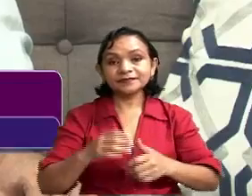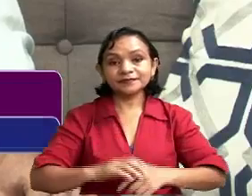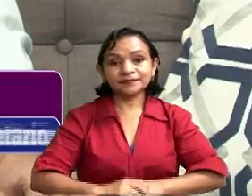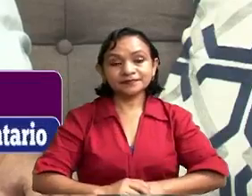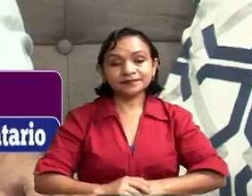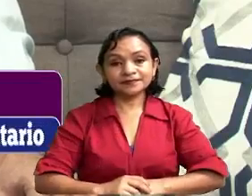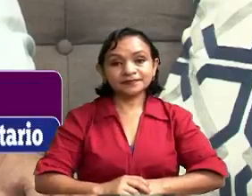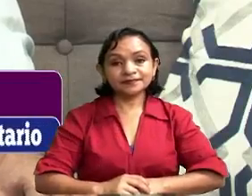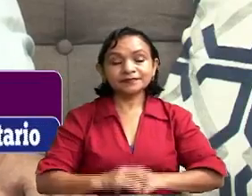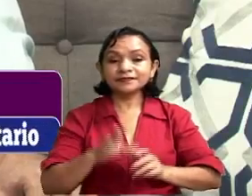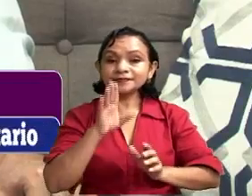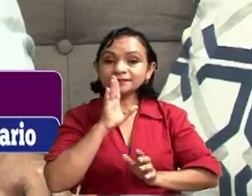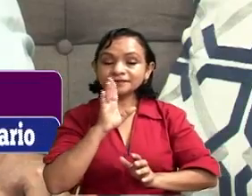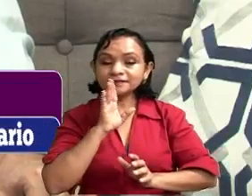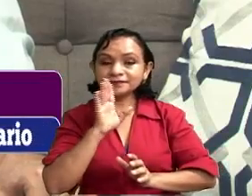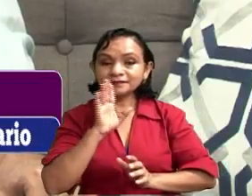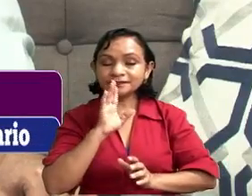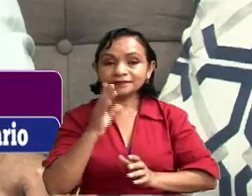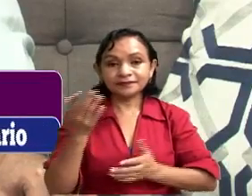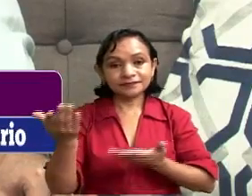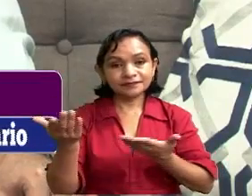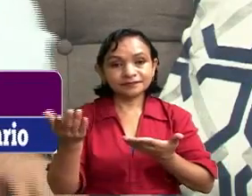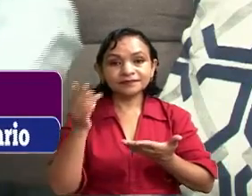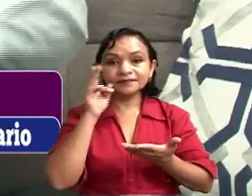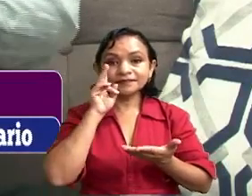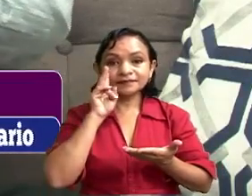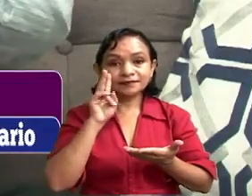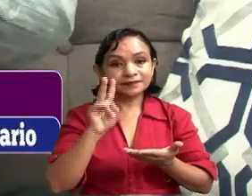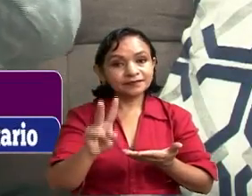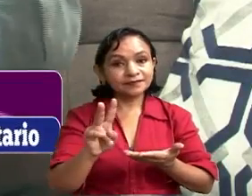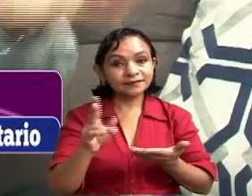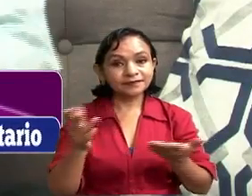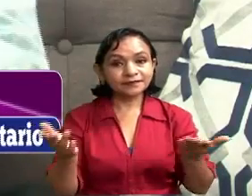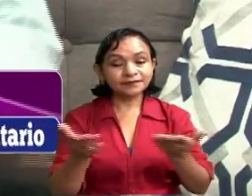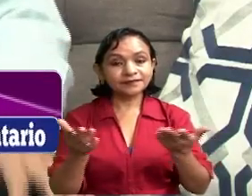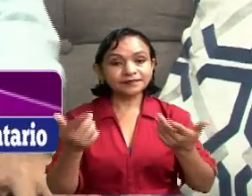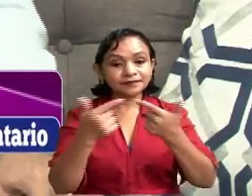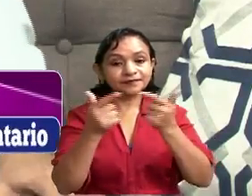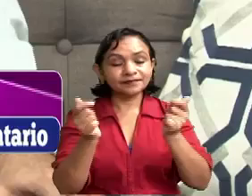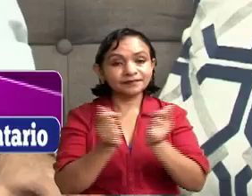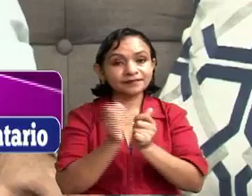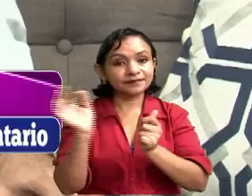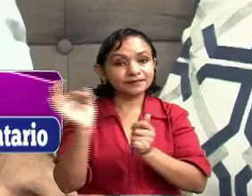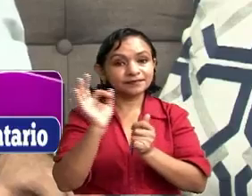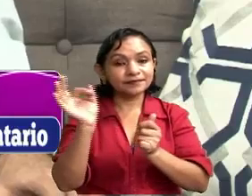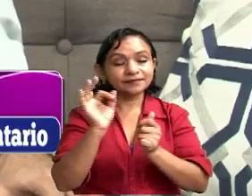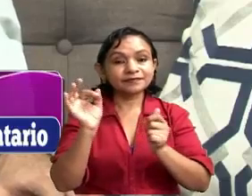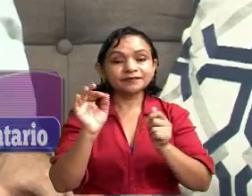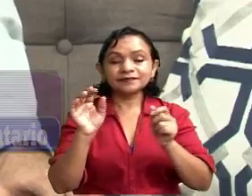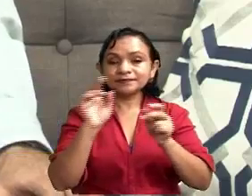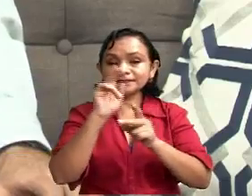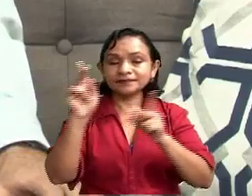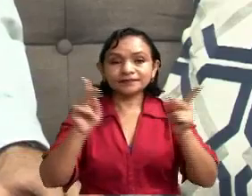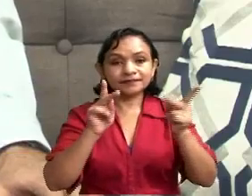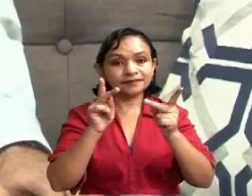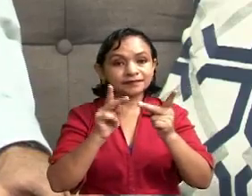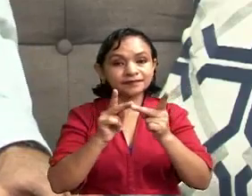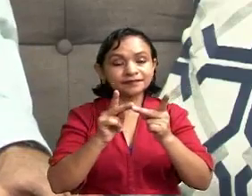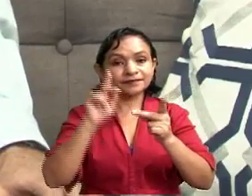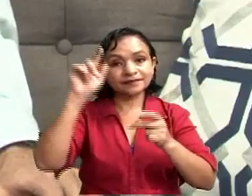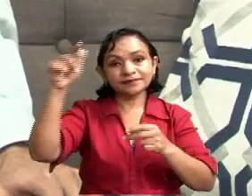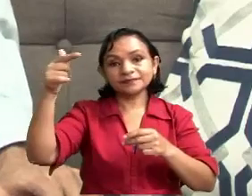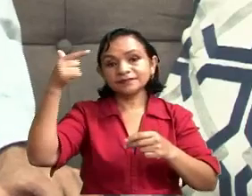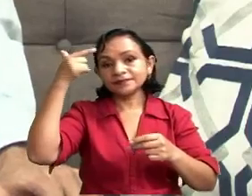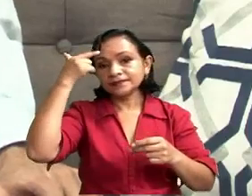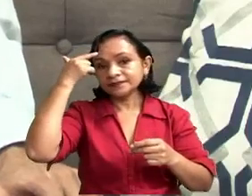en esta plática hemos visto un conjunto de medidas de carácter integral que nuestro